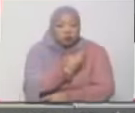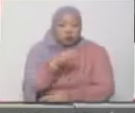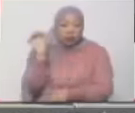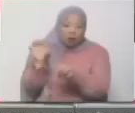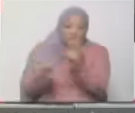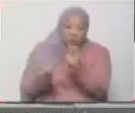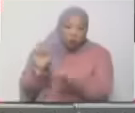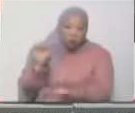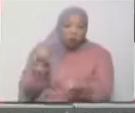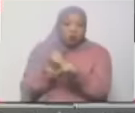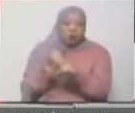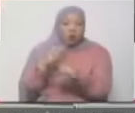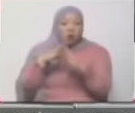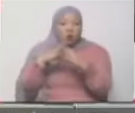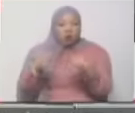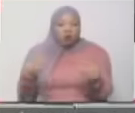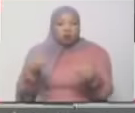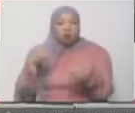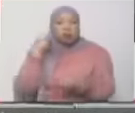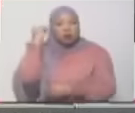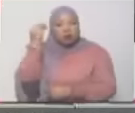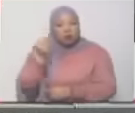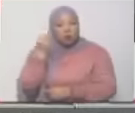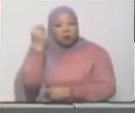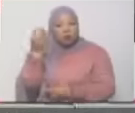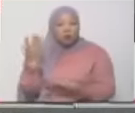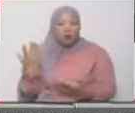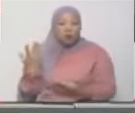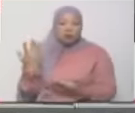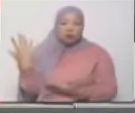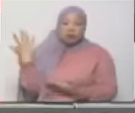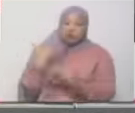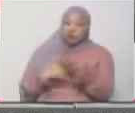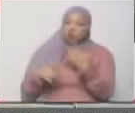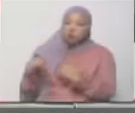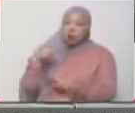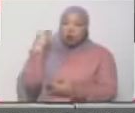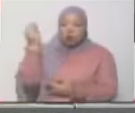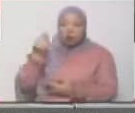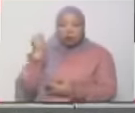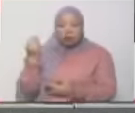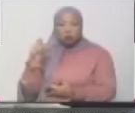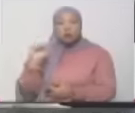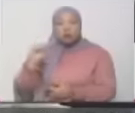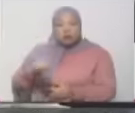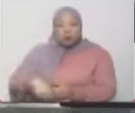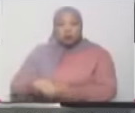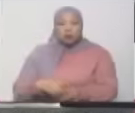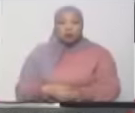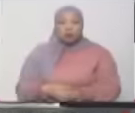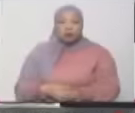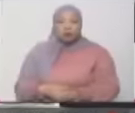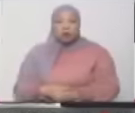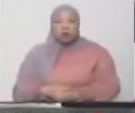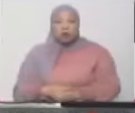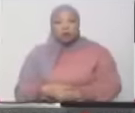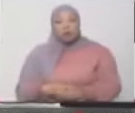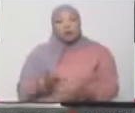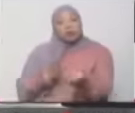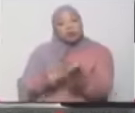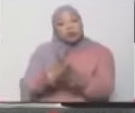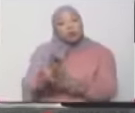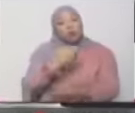se desprenden de ahí. No sé qué han pensado sobre eso, Ángel. Sí, presidente, siguiendo la orientación que usted